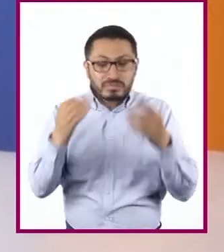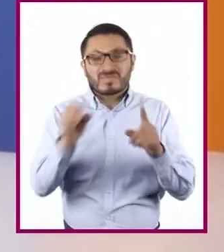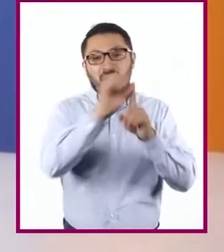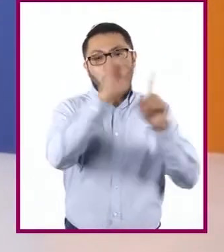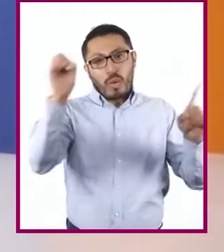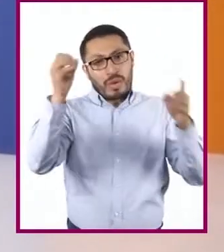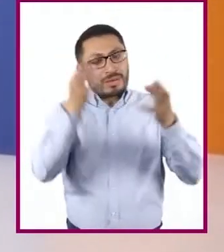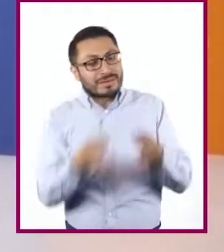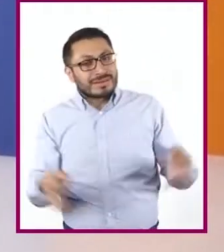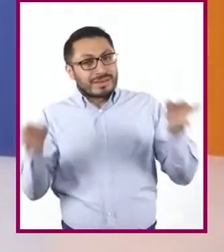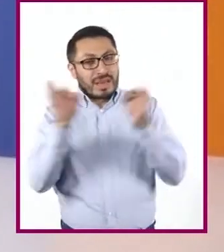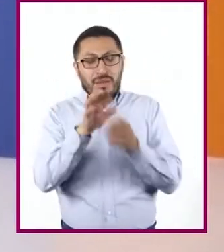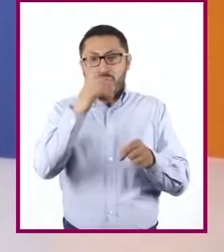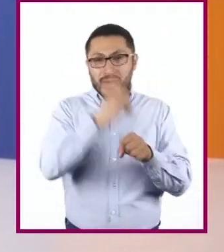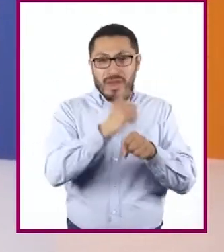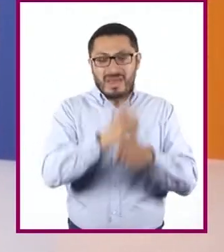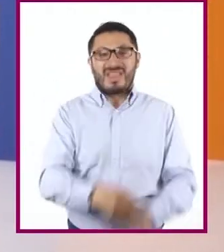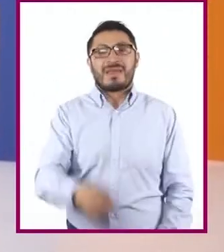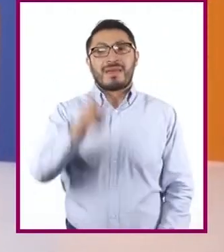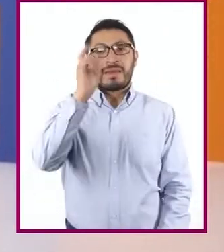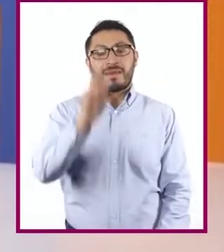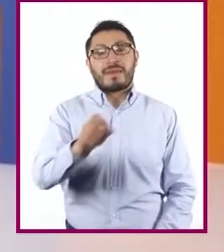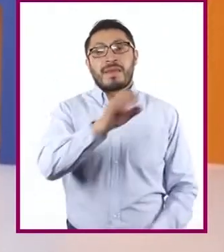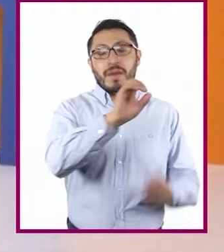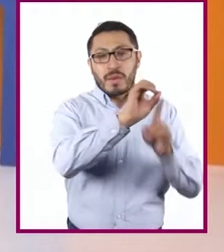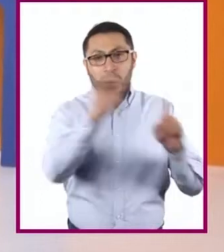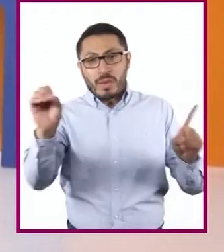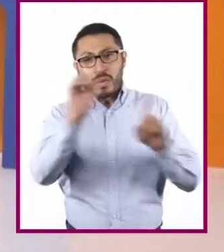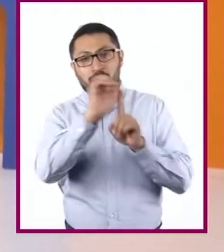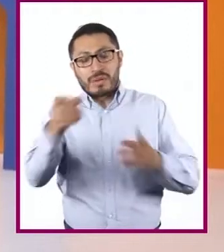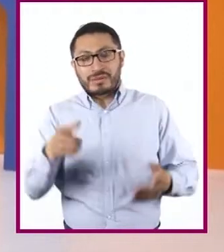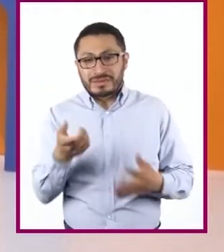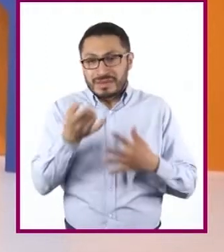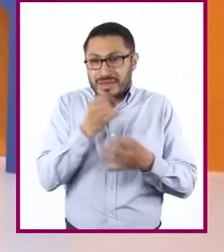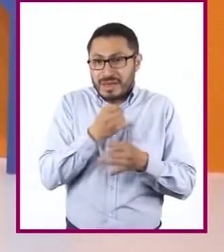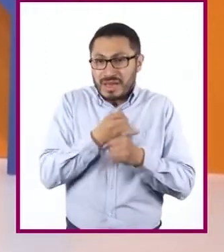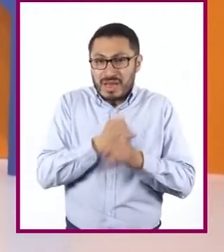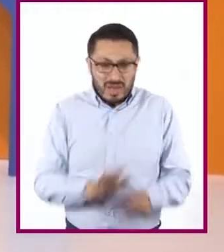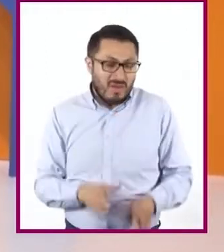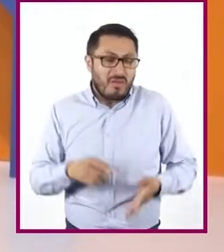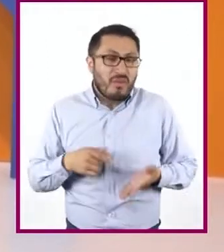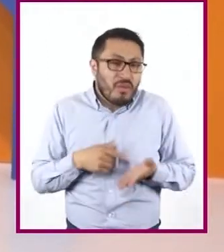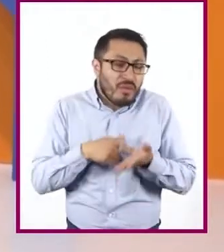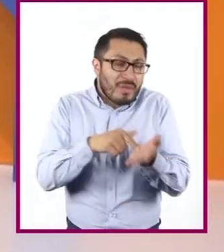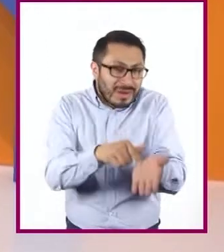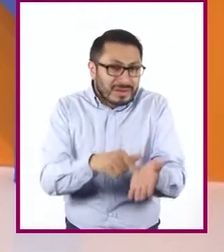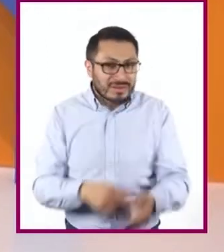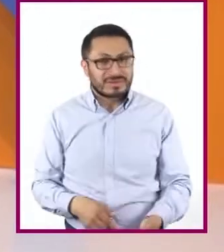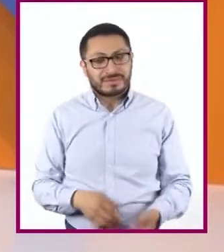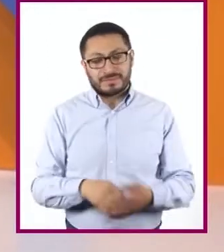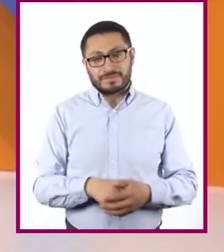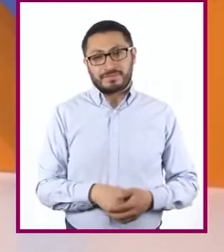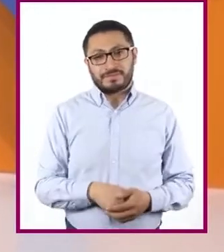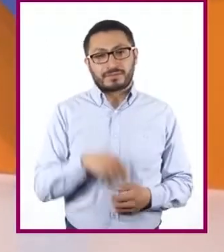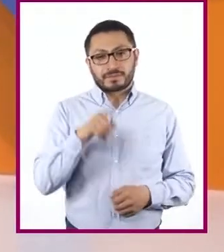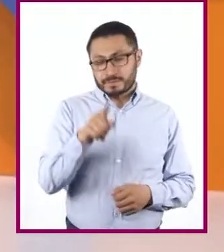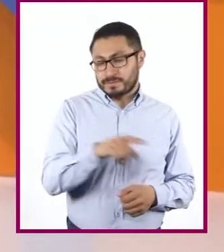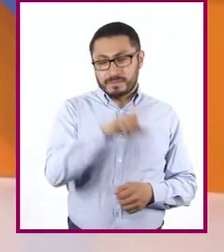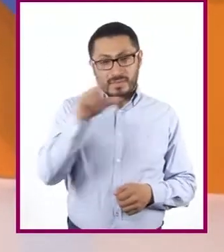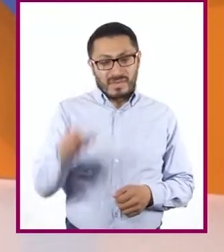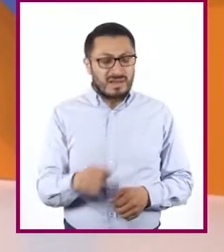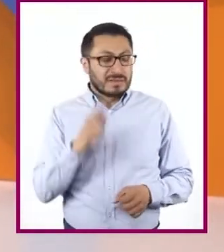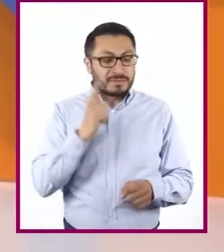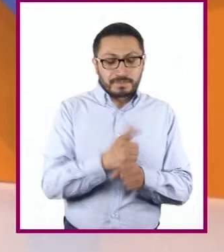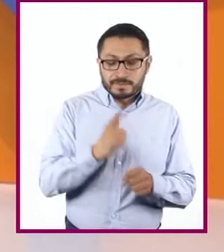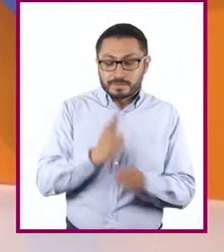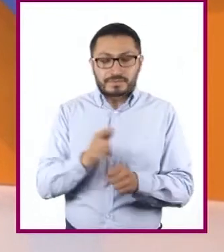principales, aquellos enunciados que introducen información. ¿Qué más nos dice el texto? Ubiquen qué otros